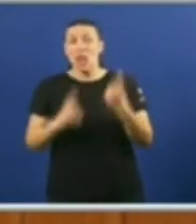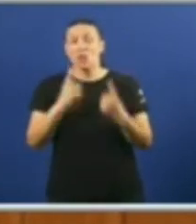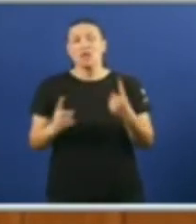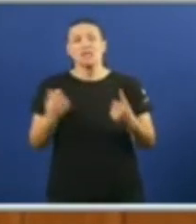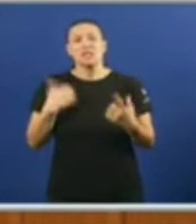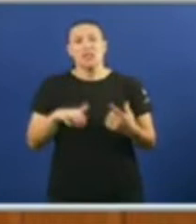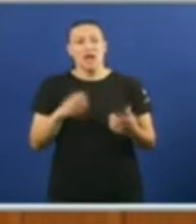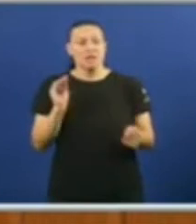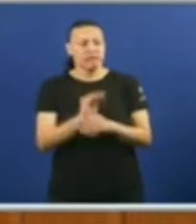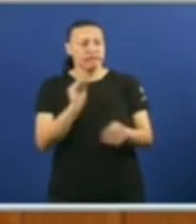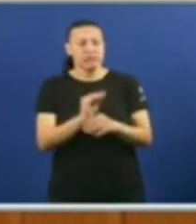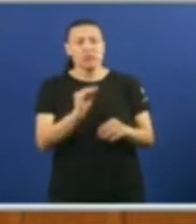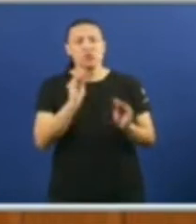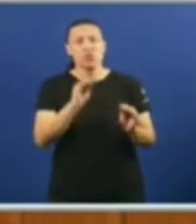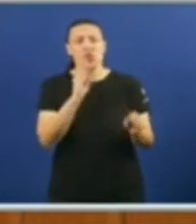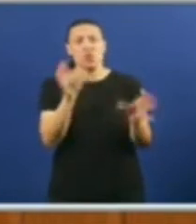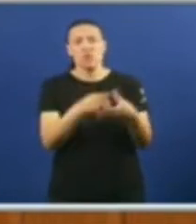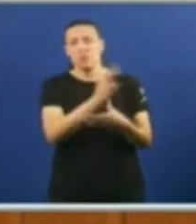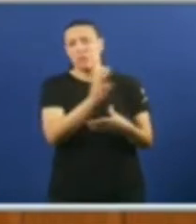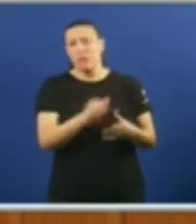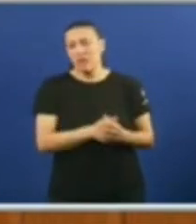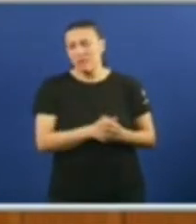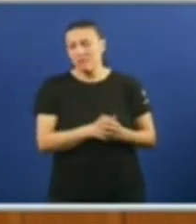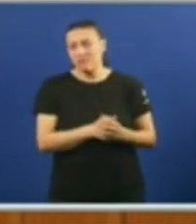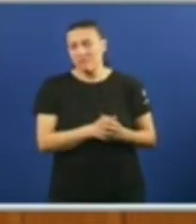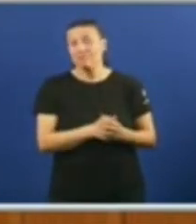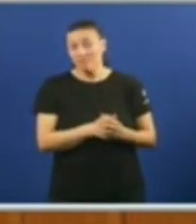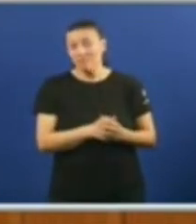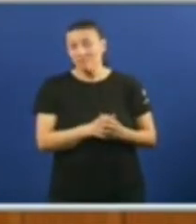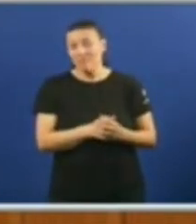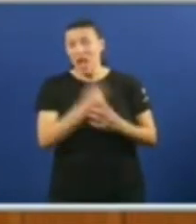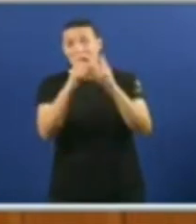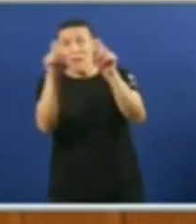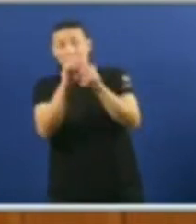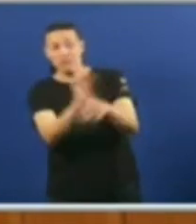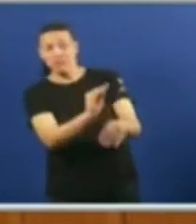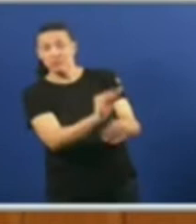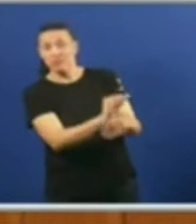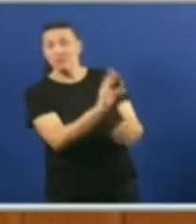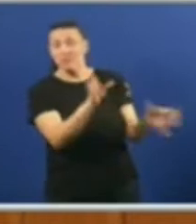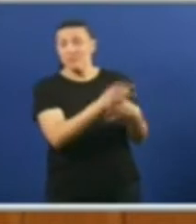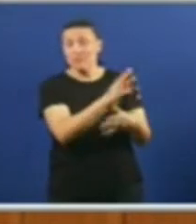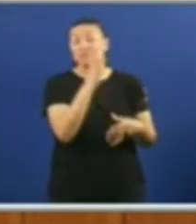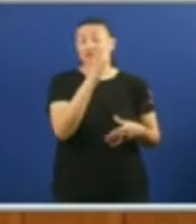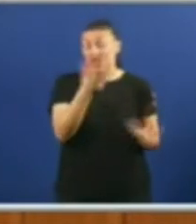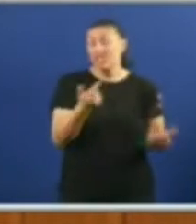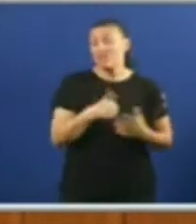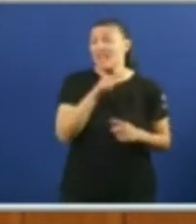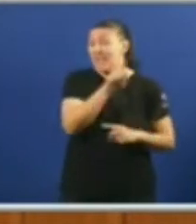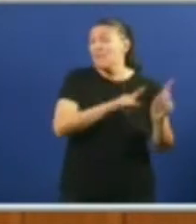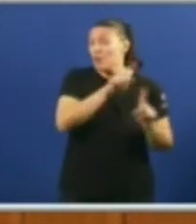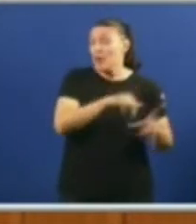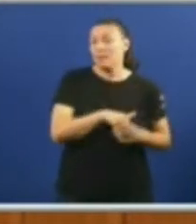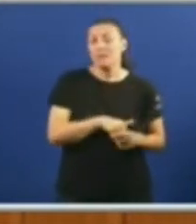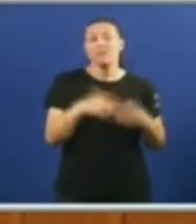acababan financiando o seu partido. Isto é o que explica o que está pasando con este tema. En todo caso,